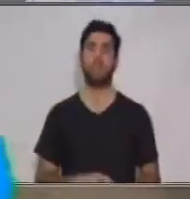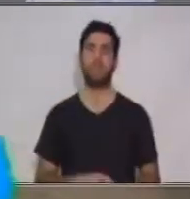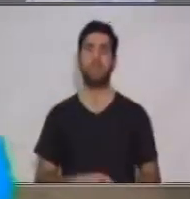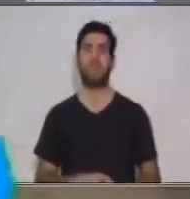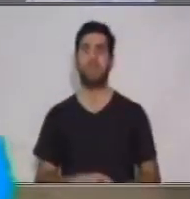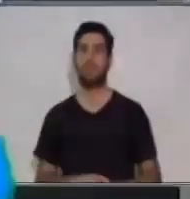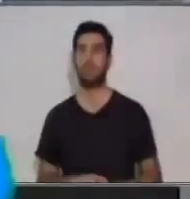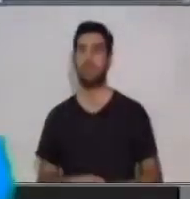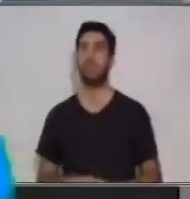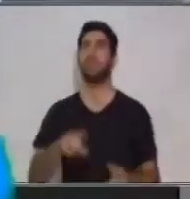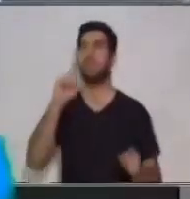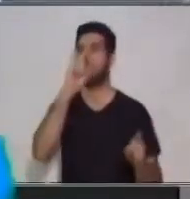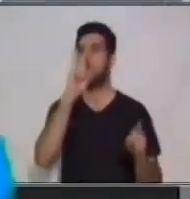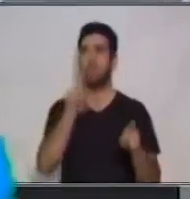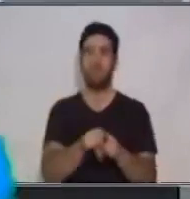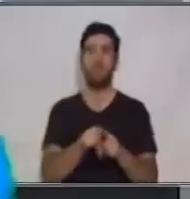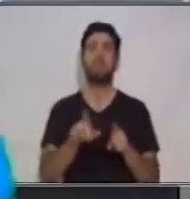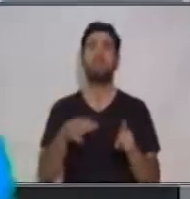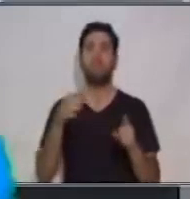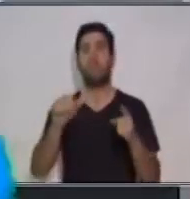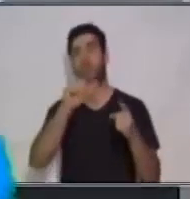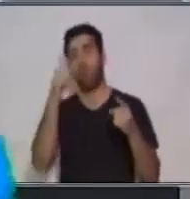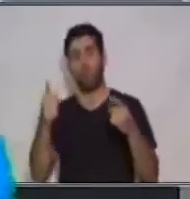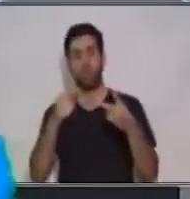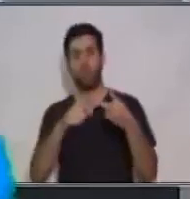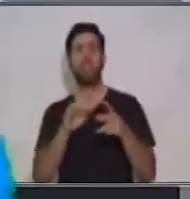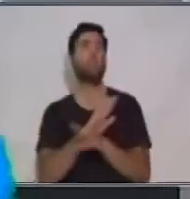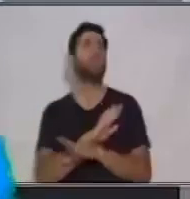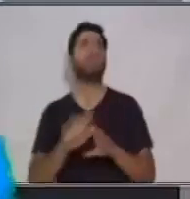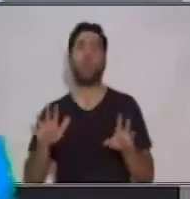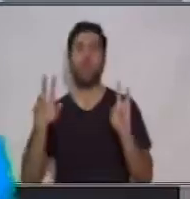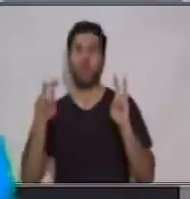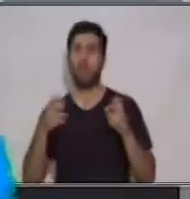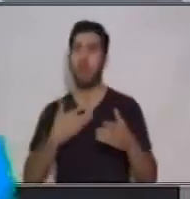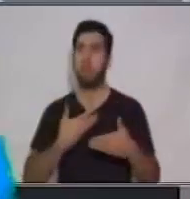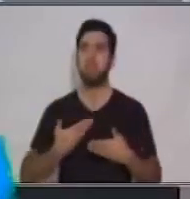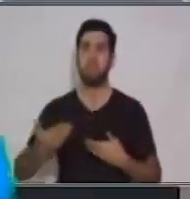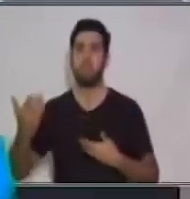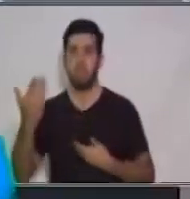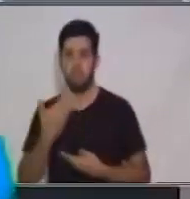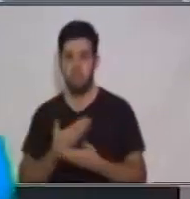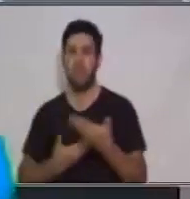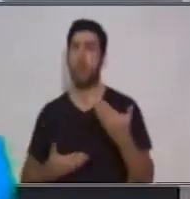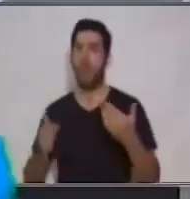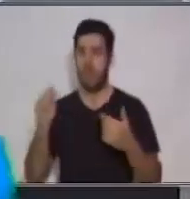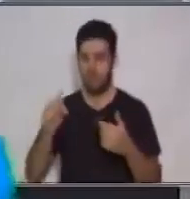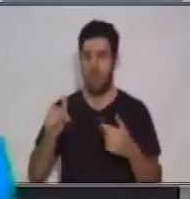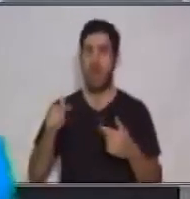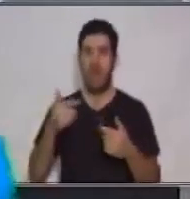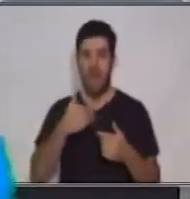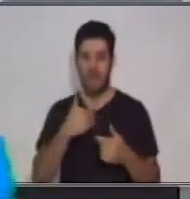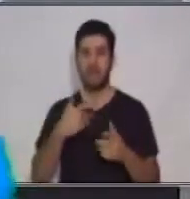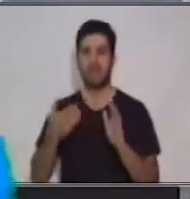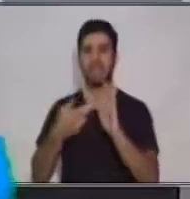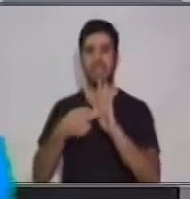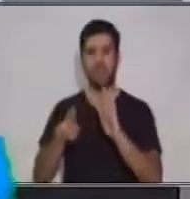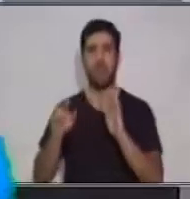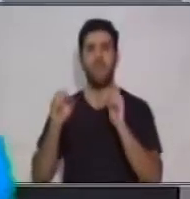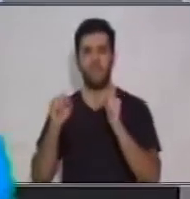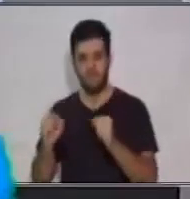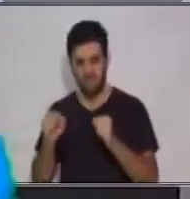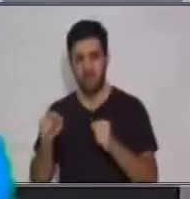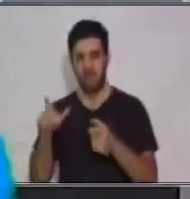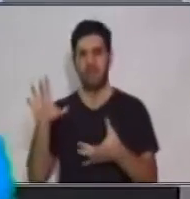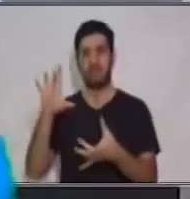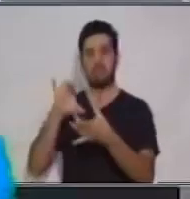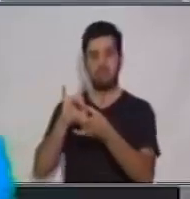épica. También está el otro género, solamente de poesía, que posee un fuerte sentido religioso de comunicación